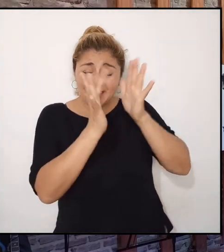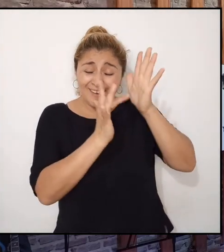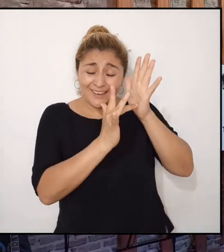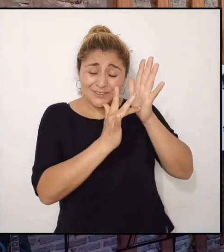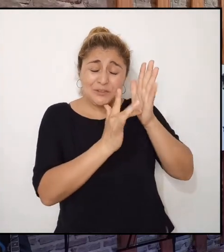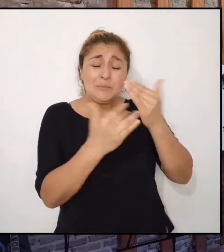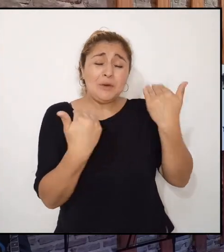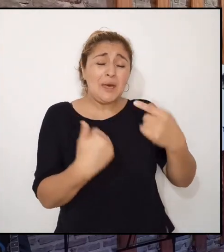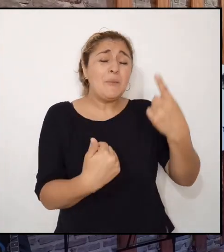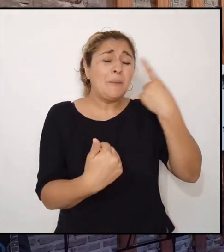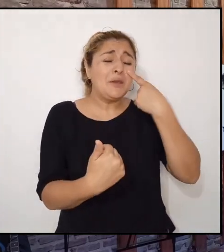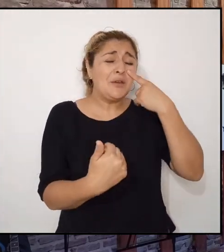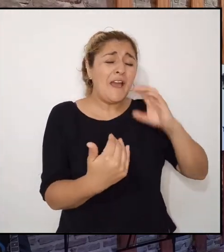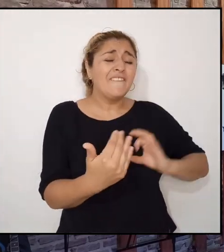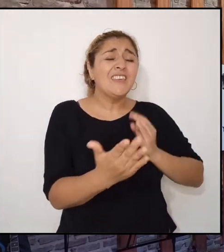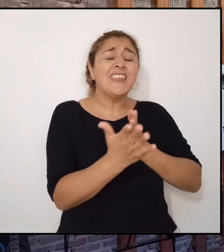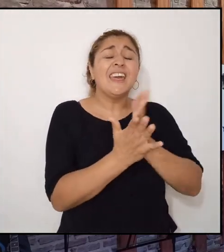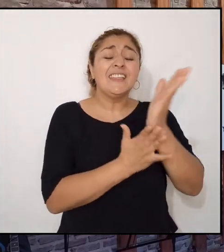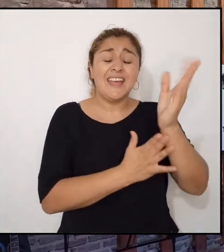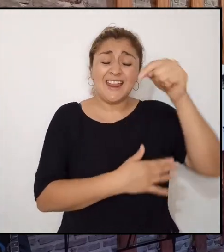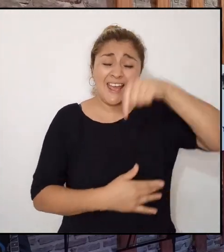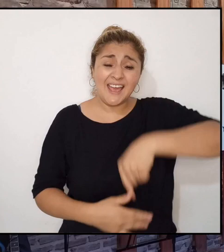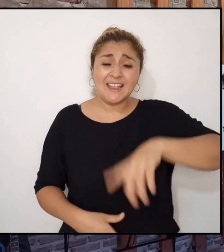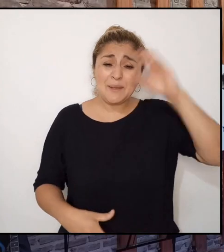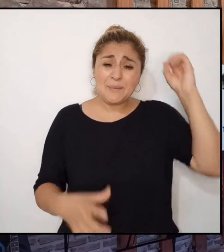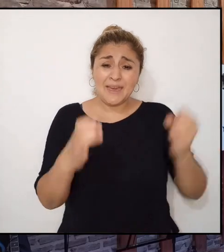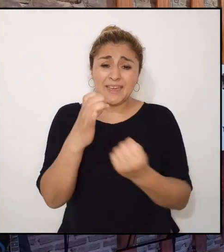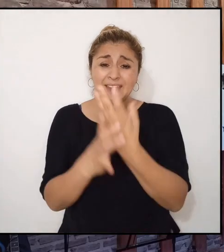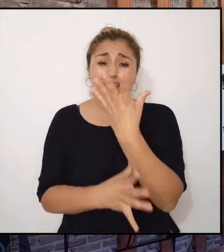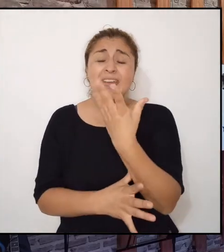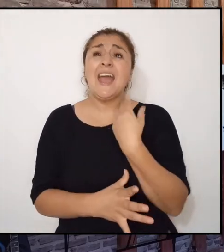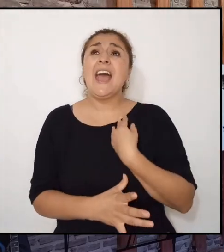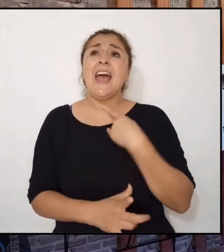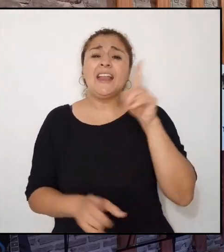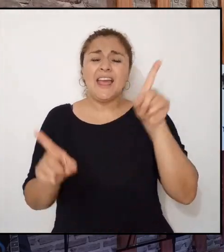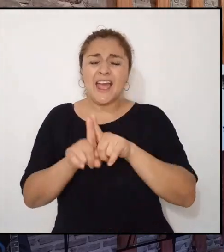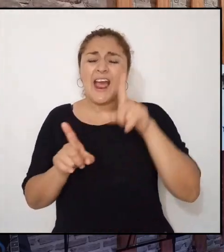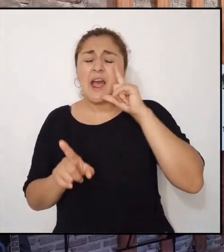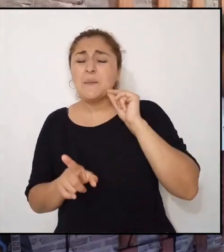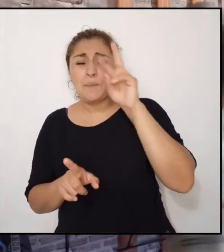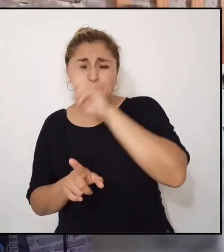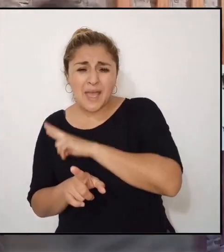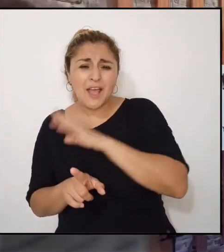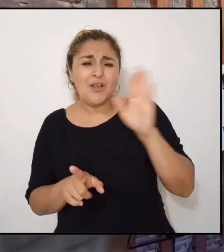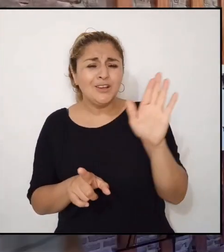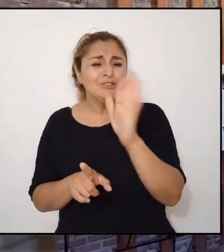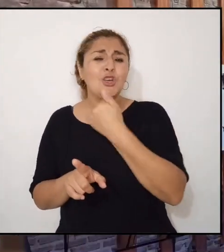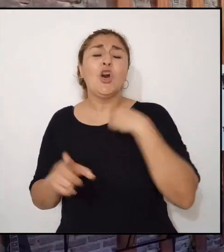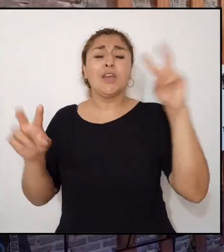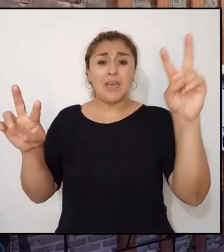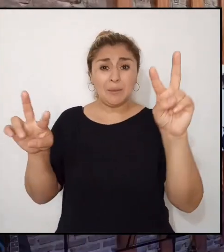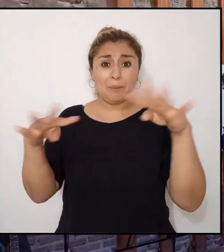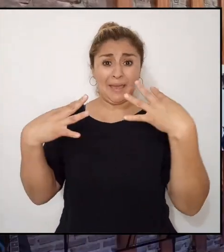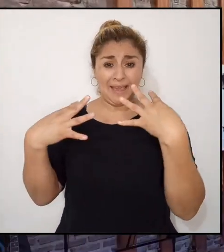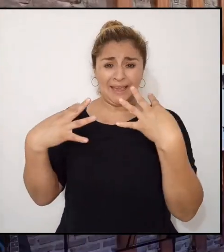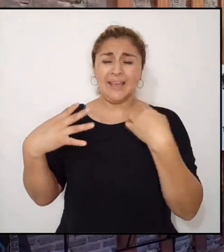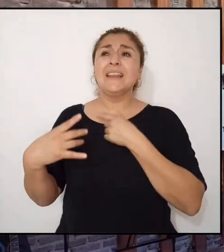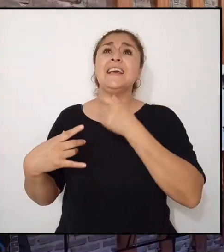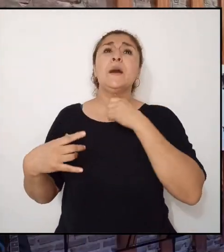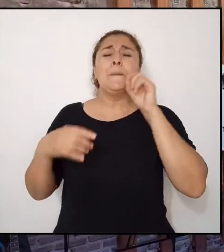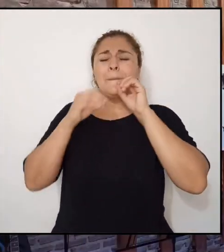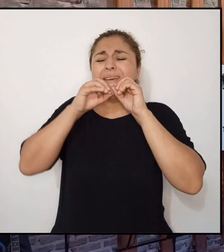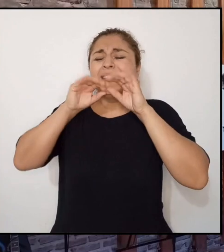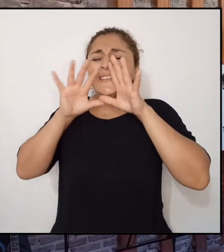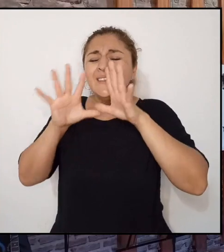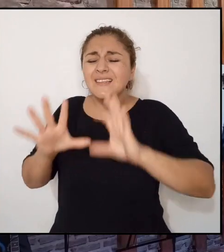esta mañana. Bendigo a cada uno de mis hermanos. Que la unción, la gracia, el poder de tu Santo Espíritu esté obrando en cada uno